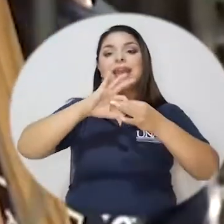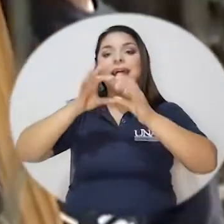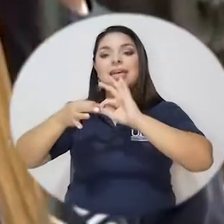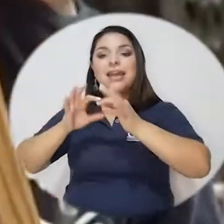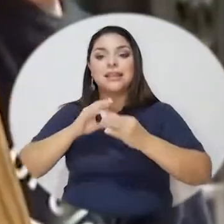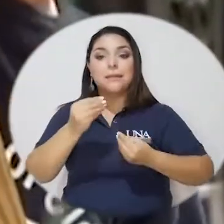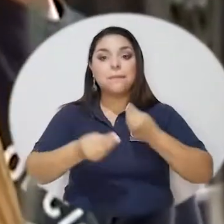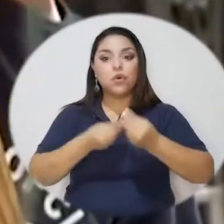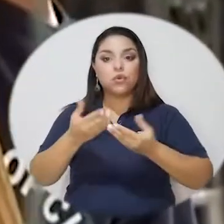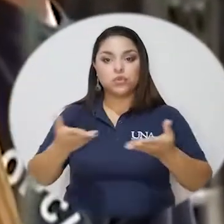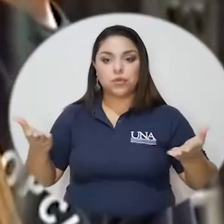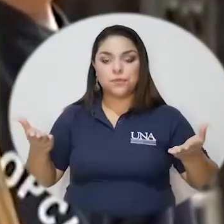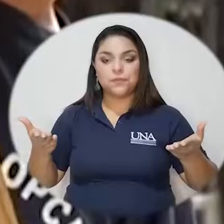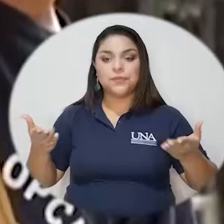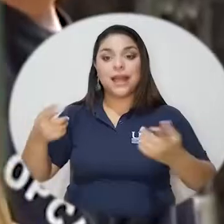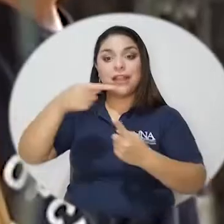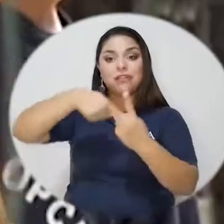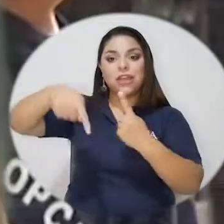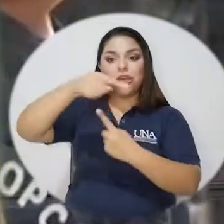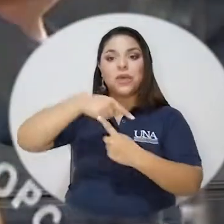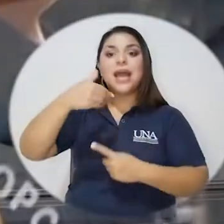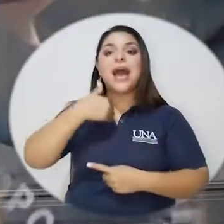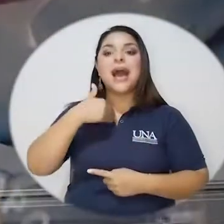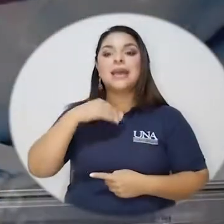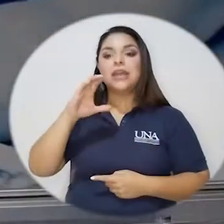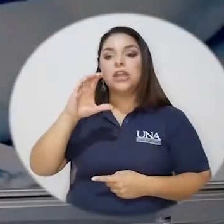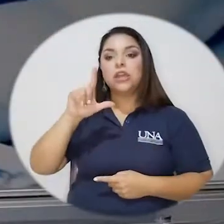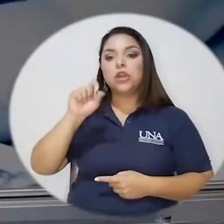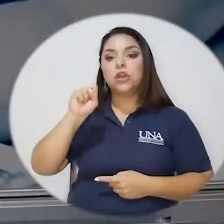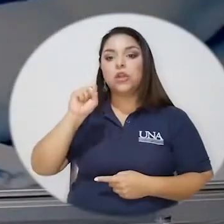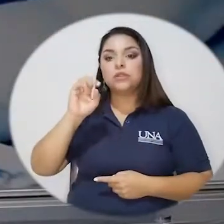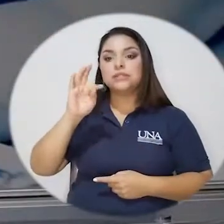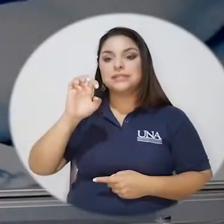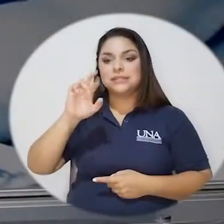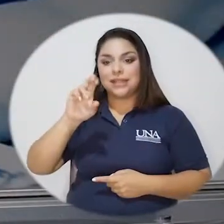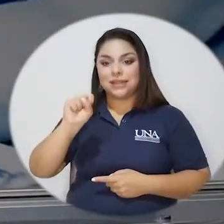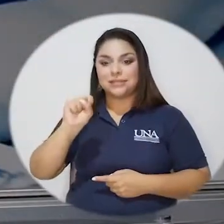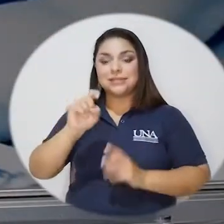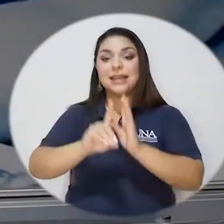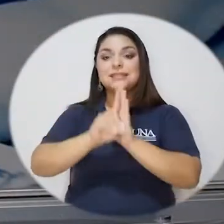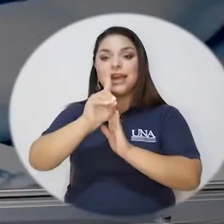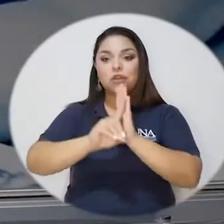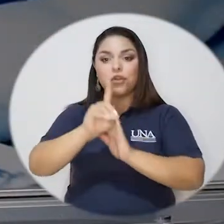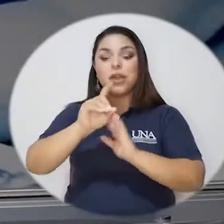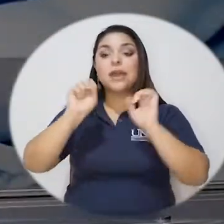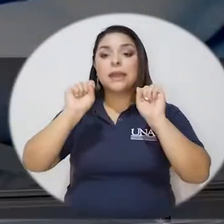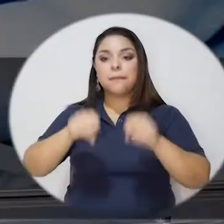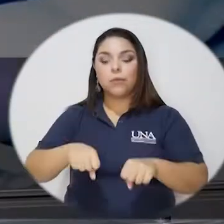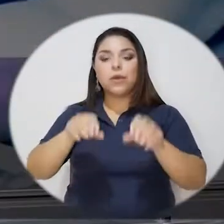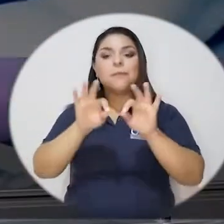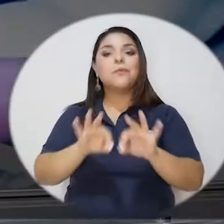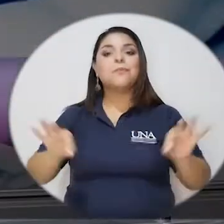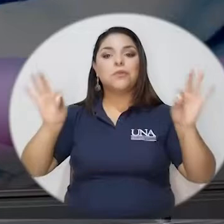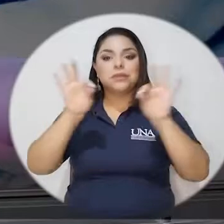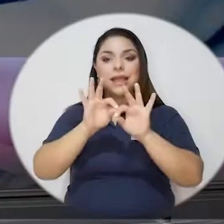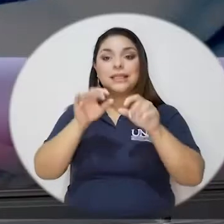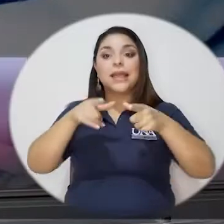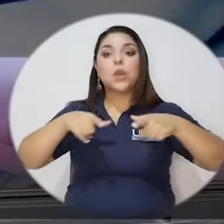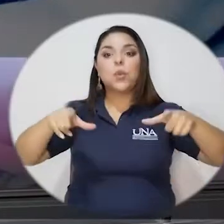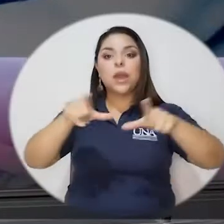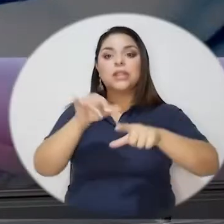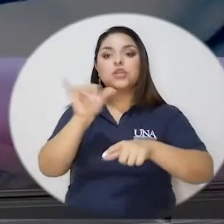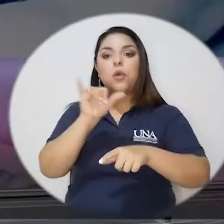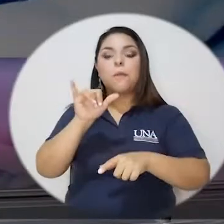se generan cadenas de producción alrededor. O sea, hay lo que se llaman clústeres de desarrollo que podrían ser muy